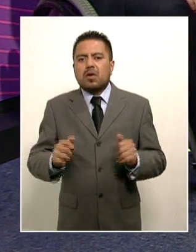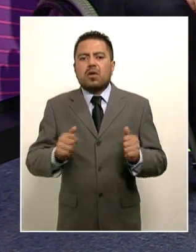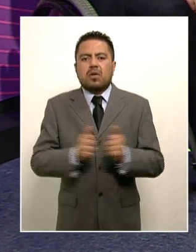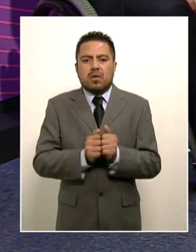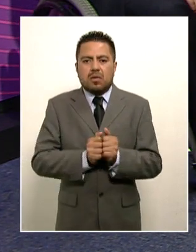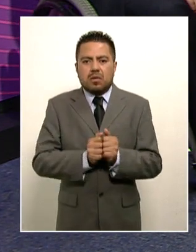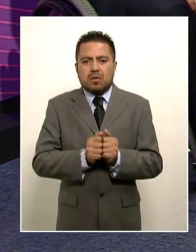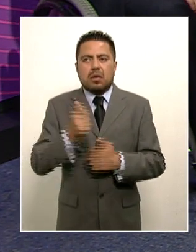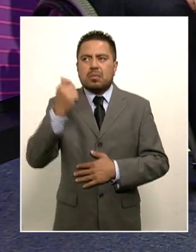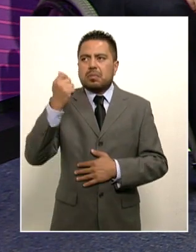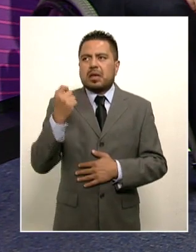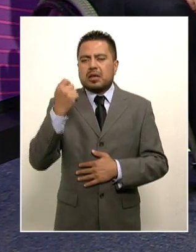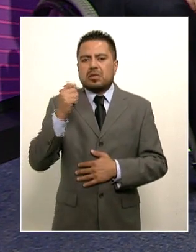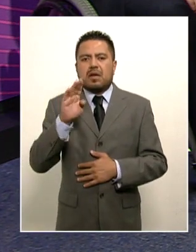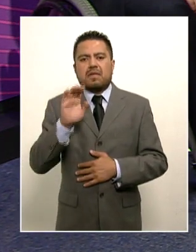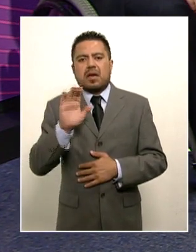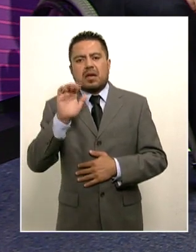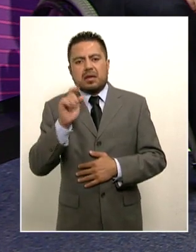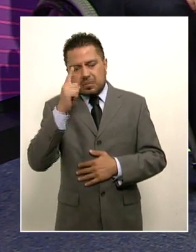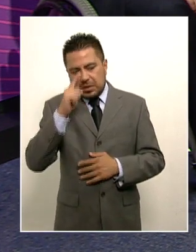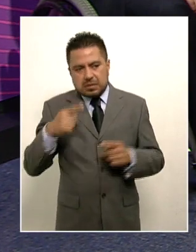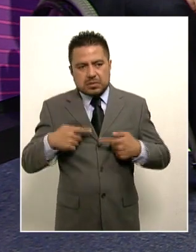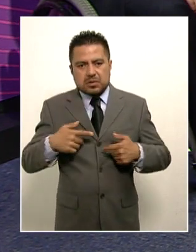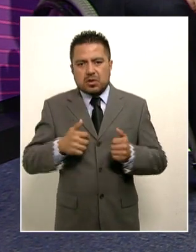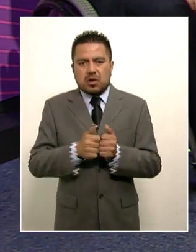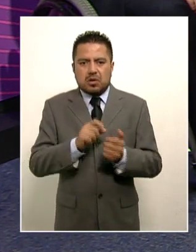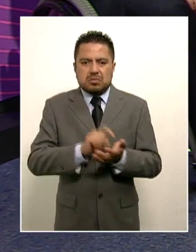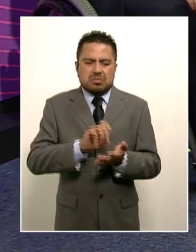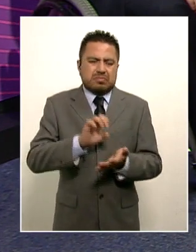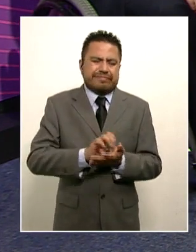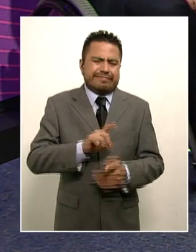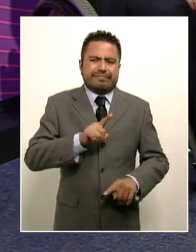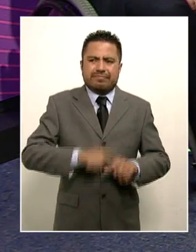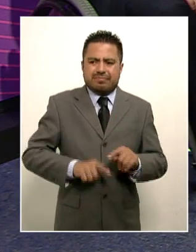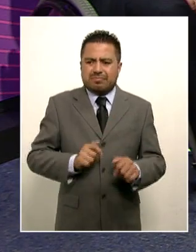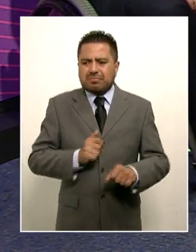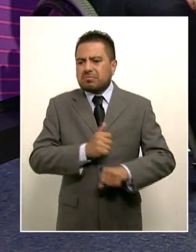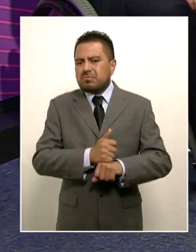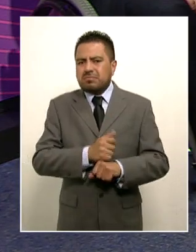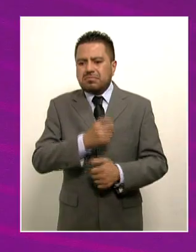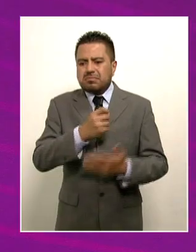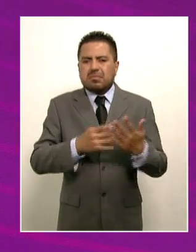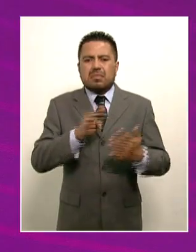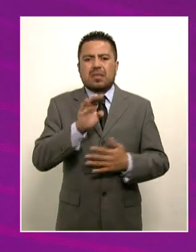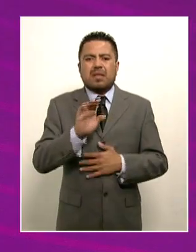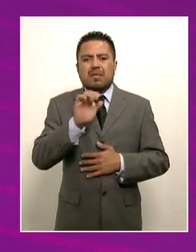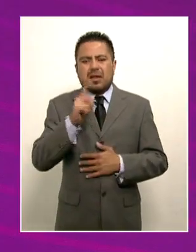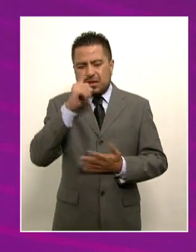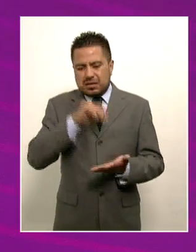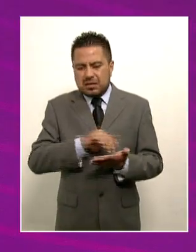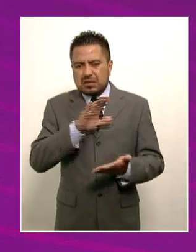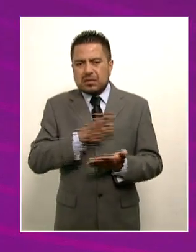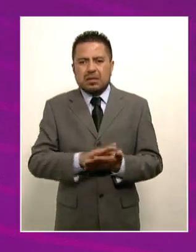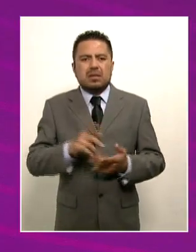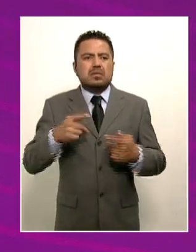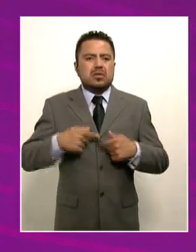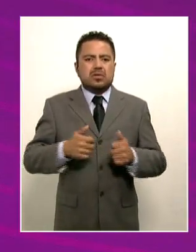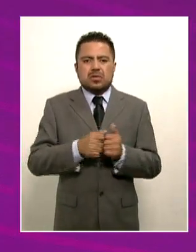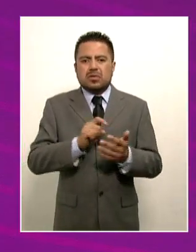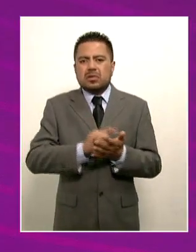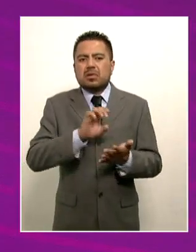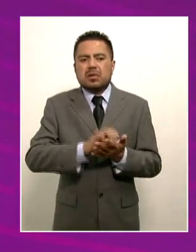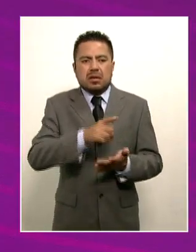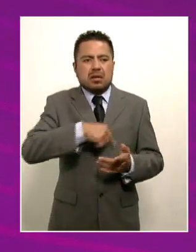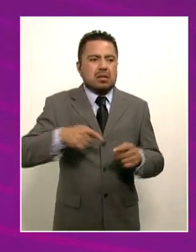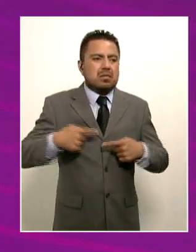con pensiones, ¿no? O becas para personas con discapacidad. Con el contenido de una beca para personas con discapacidad, una persona